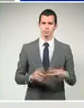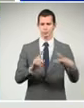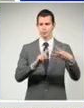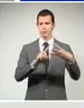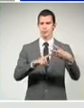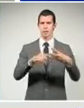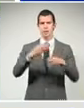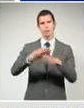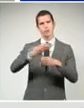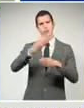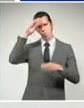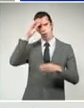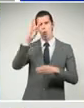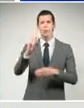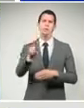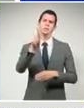con